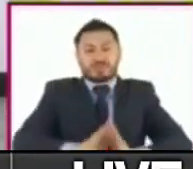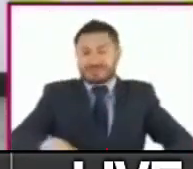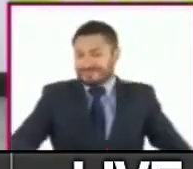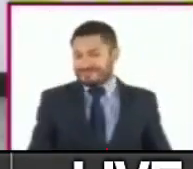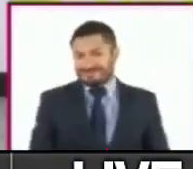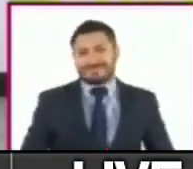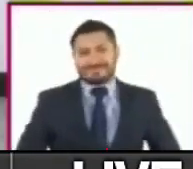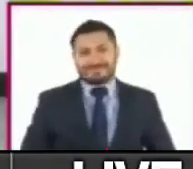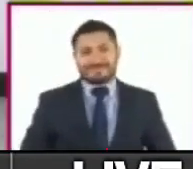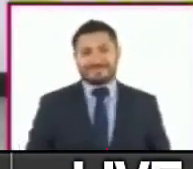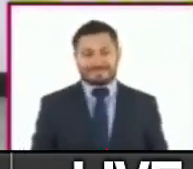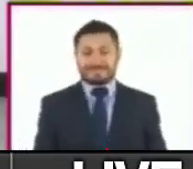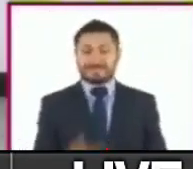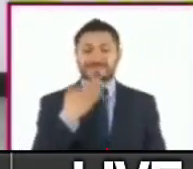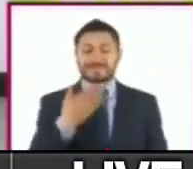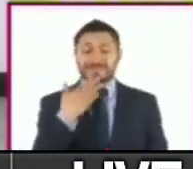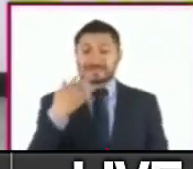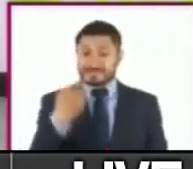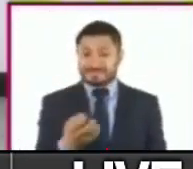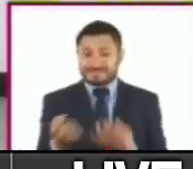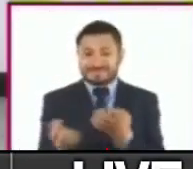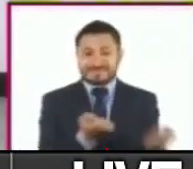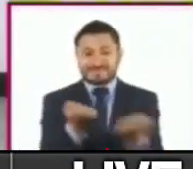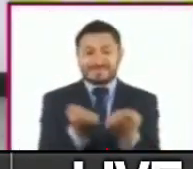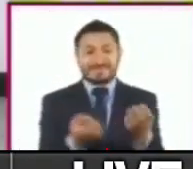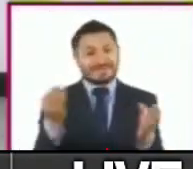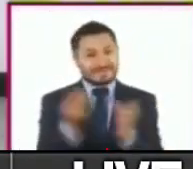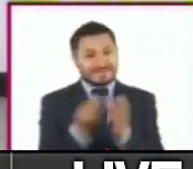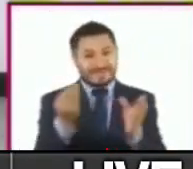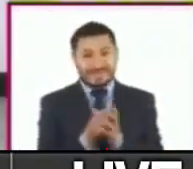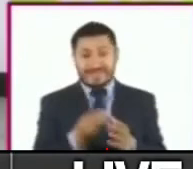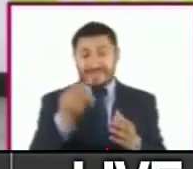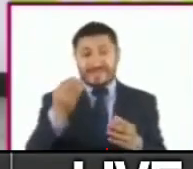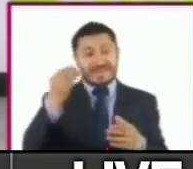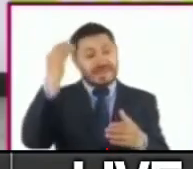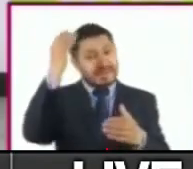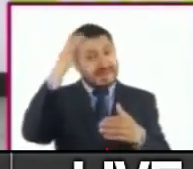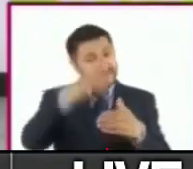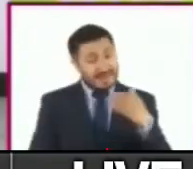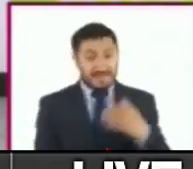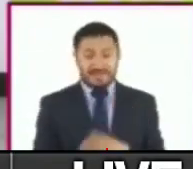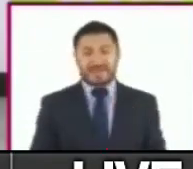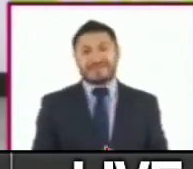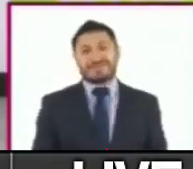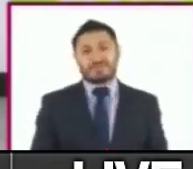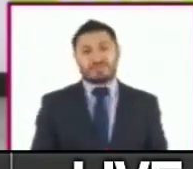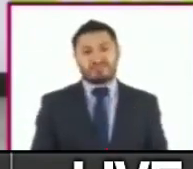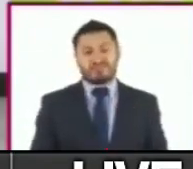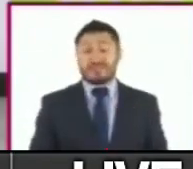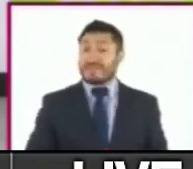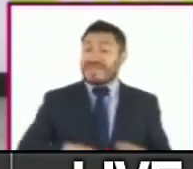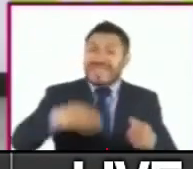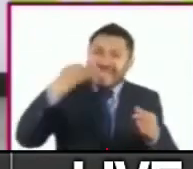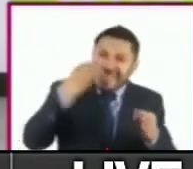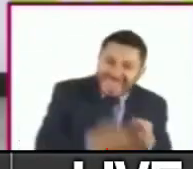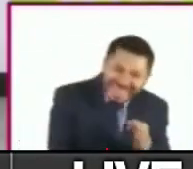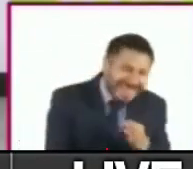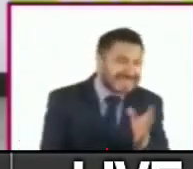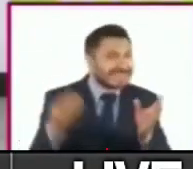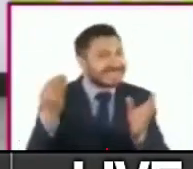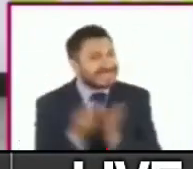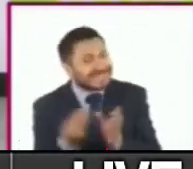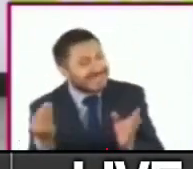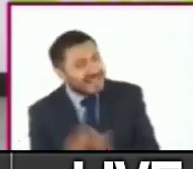Eso es, muy bien. Y con estos ejercicios damos por terminada nuestra sesión del día de hoy. Para finalizar la sesión,